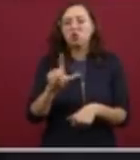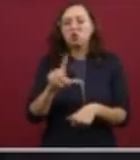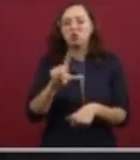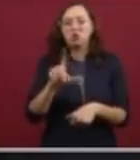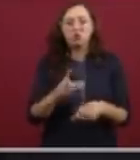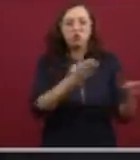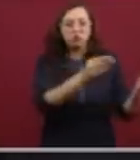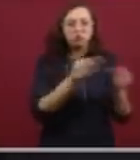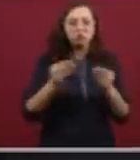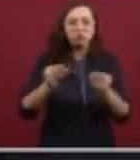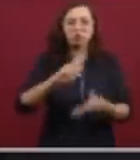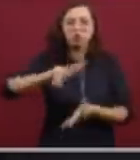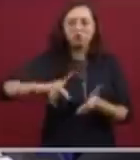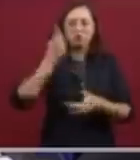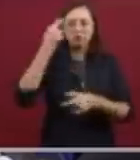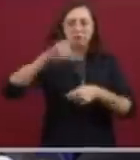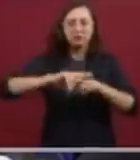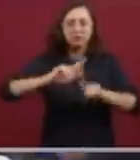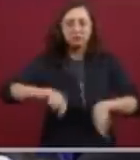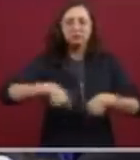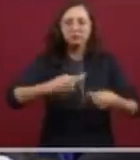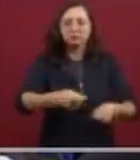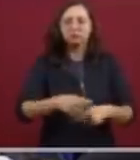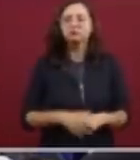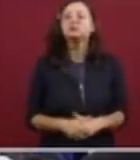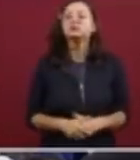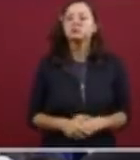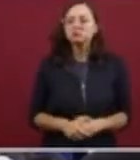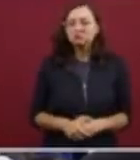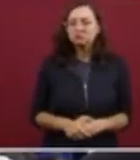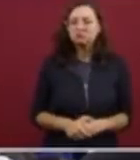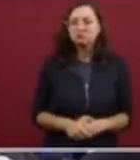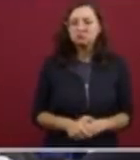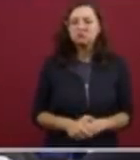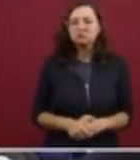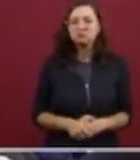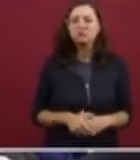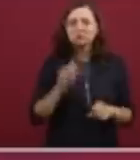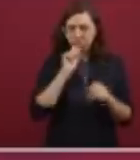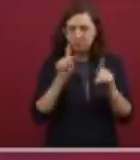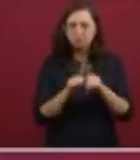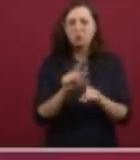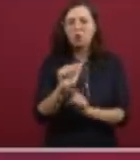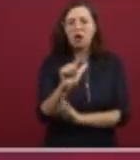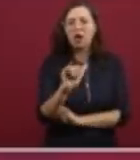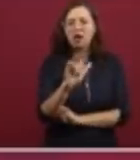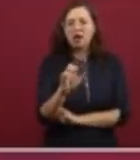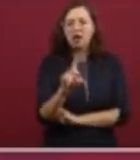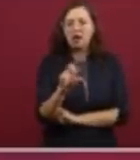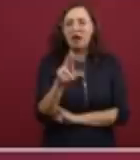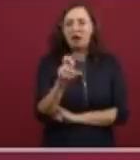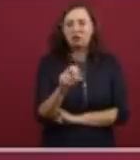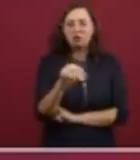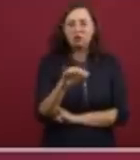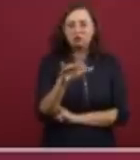Esa es mi pregunta. Gracias. Bueno, se lo encargo Alejandro Encinas y que responda